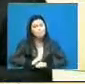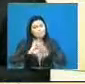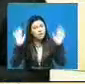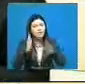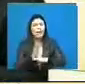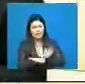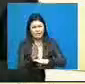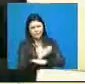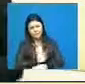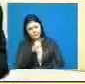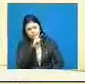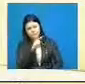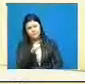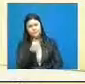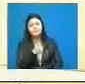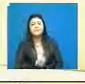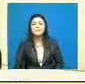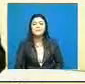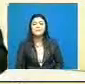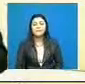Vamos atrás, por favor. Quiero hacerle una precisión.